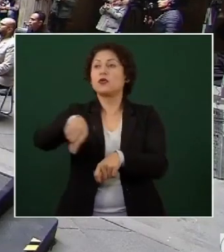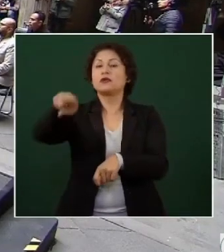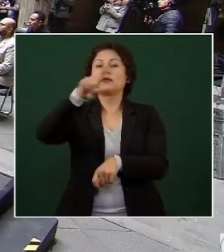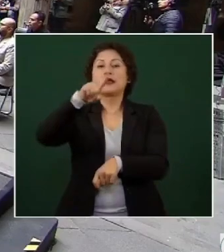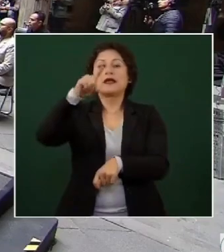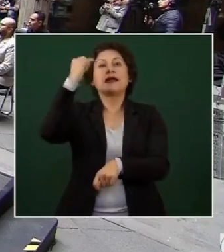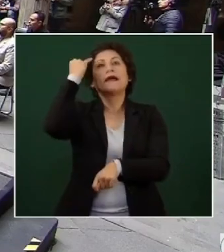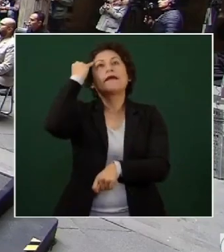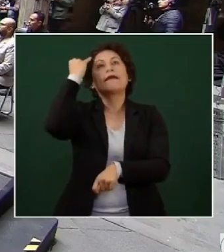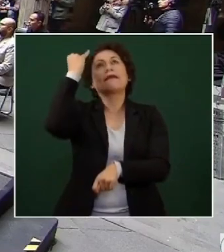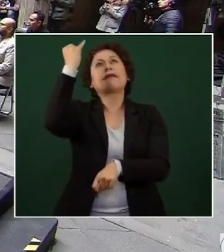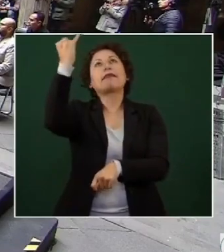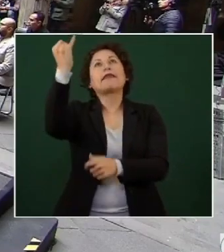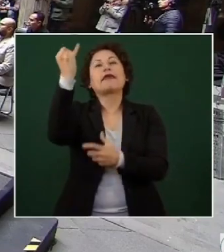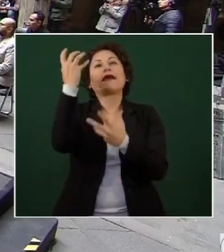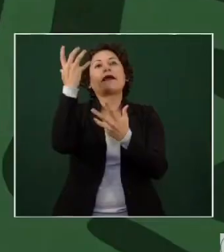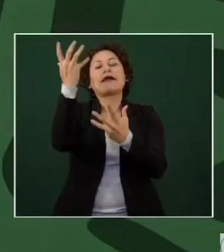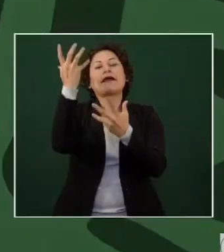yo